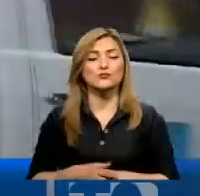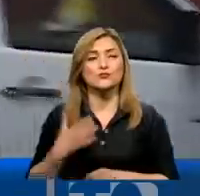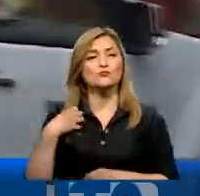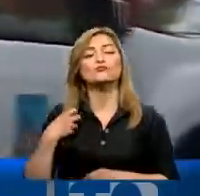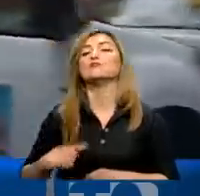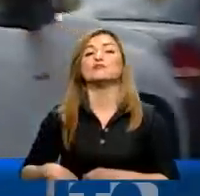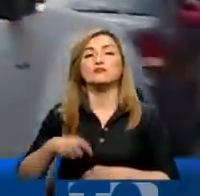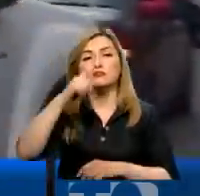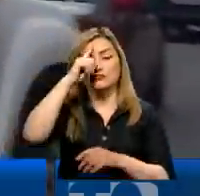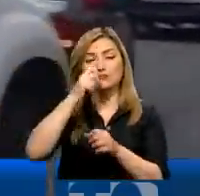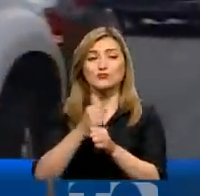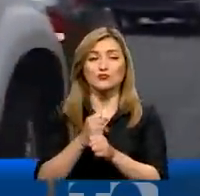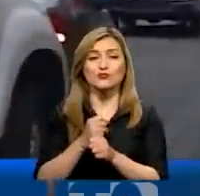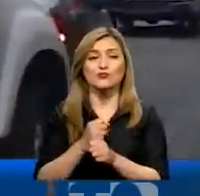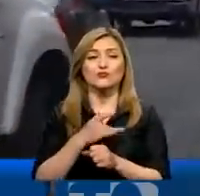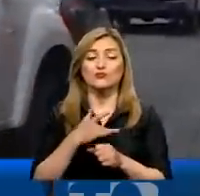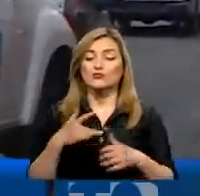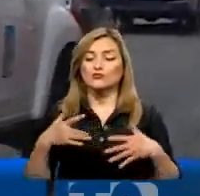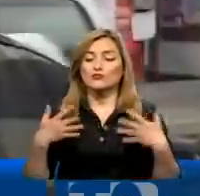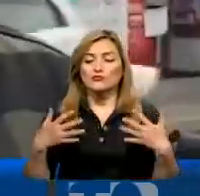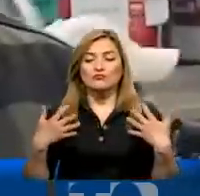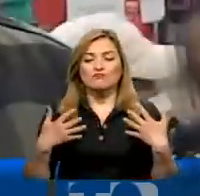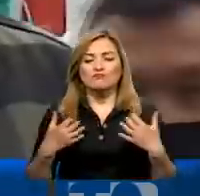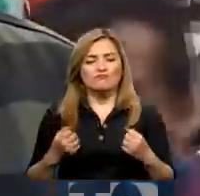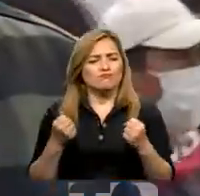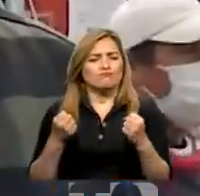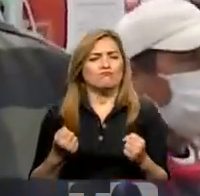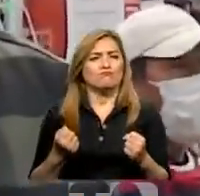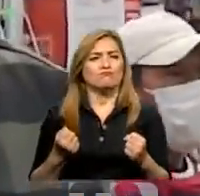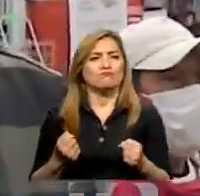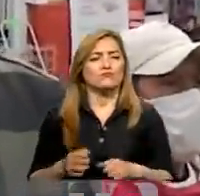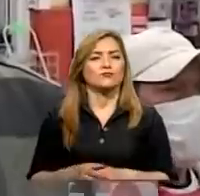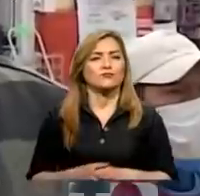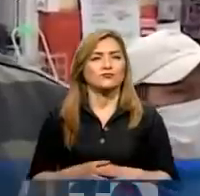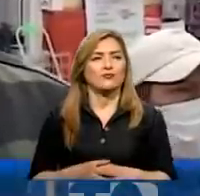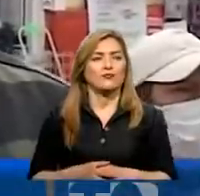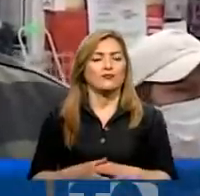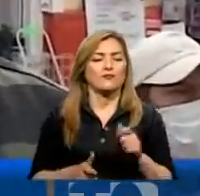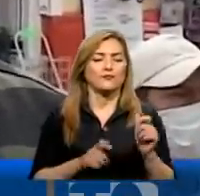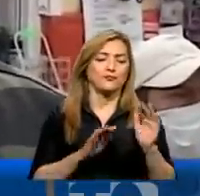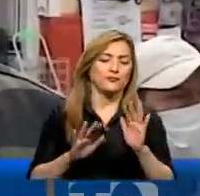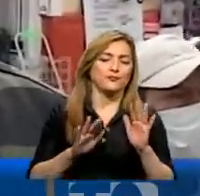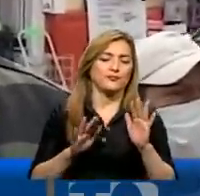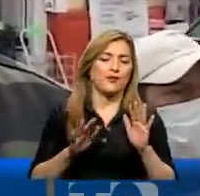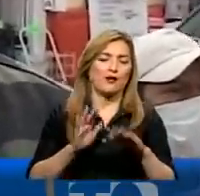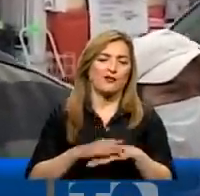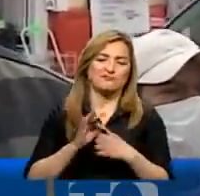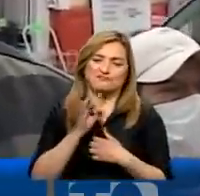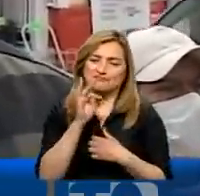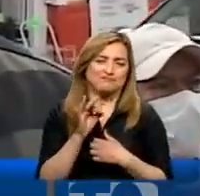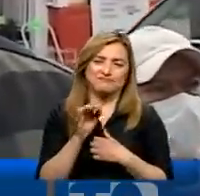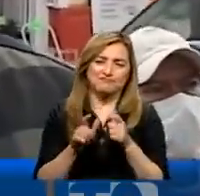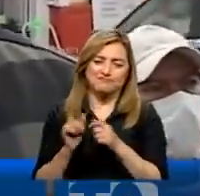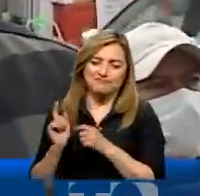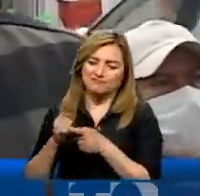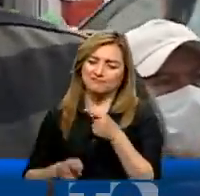viva su fe pese a las restricciones vigentes. Ahí la gente ha venido, ha concurrido poca por el tema este del COVID, no ha